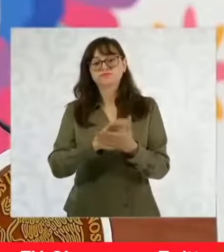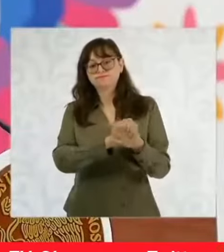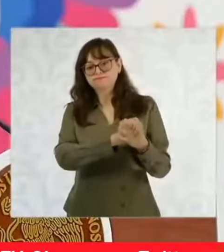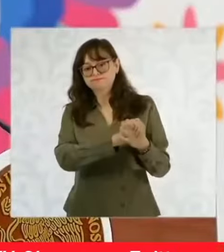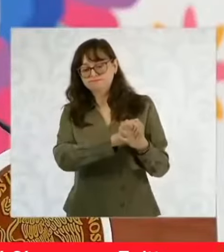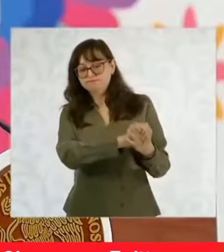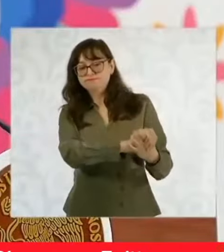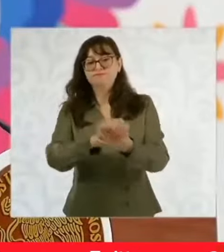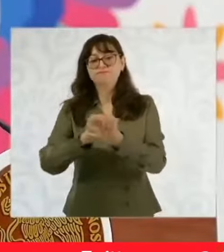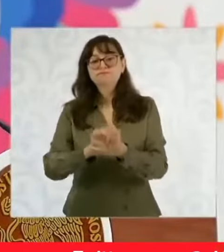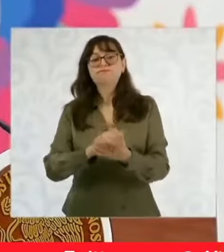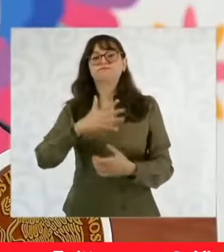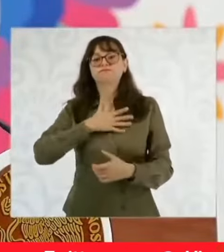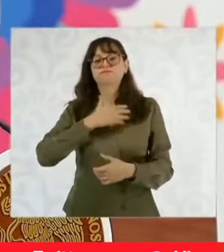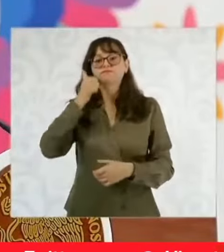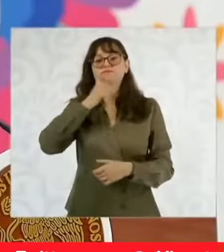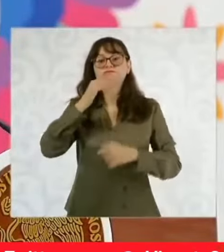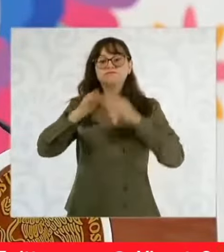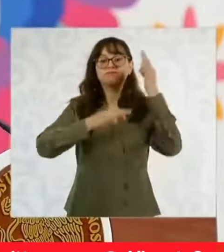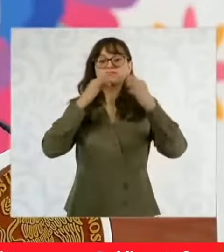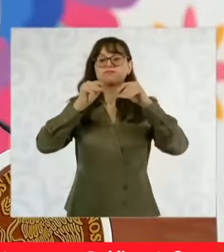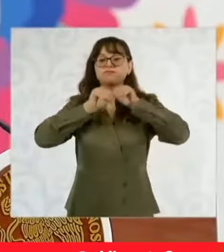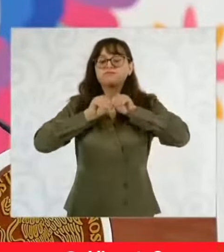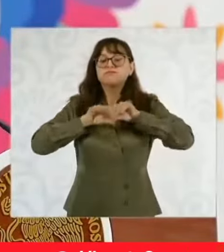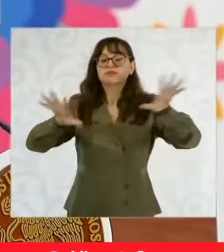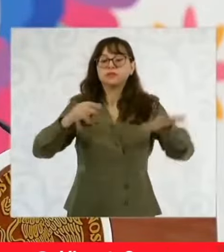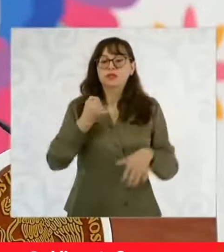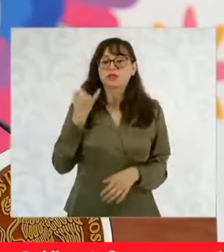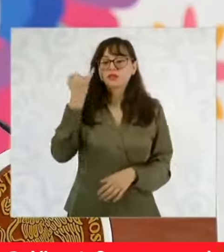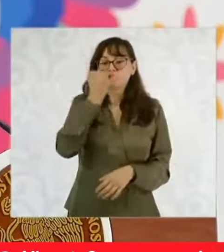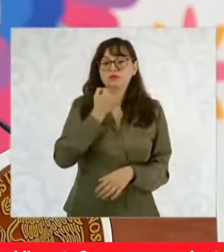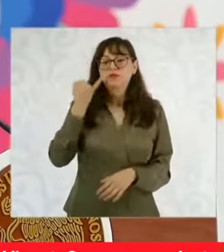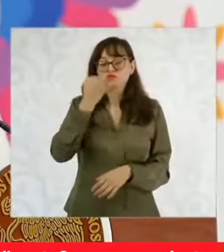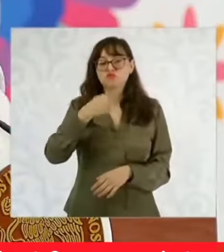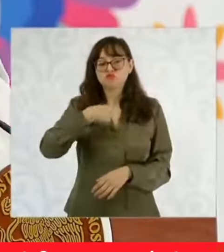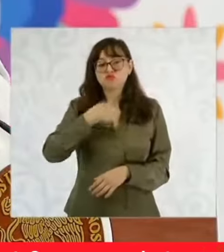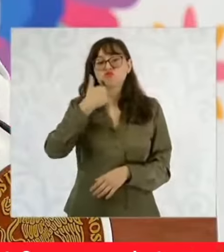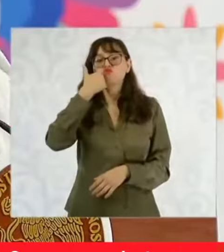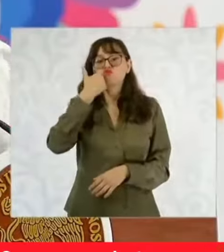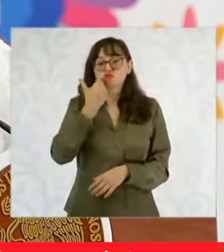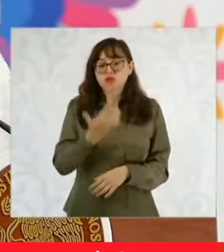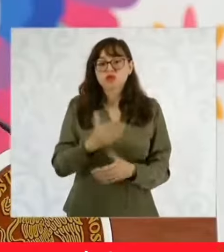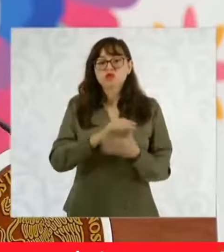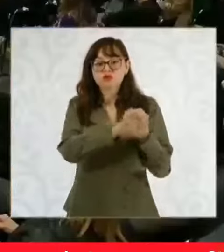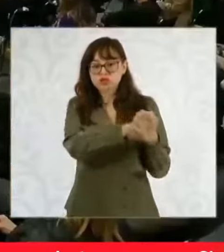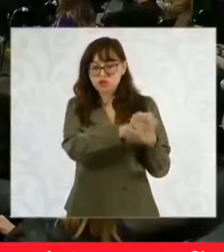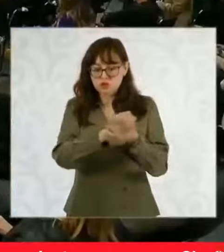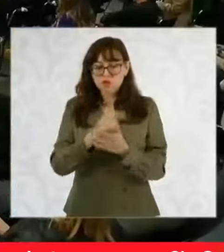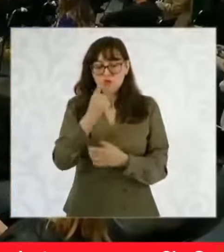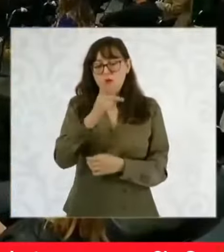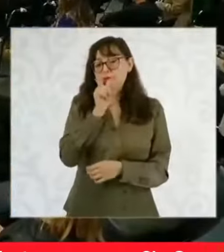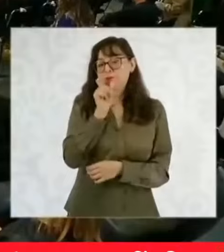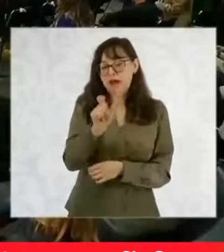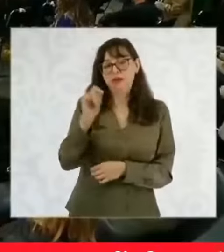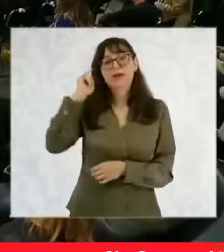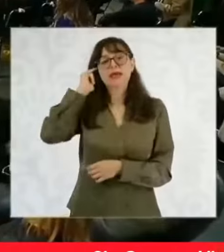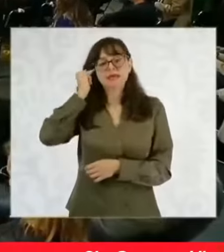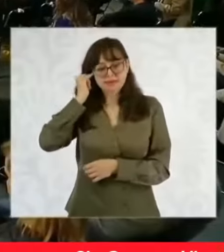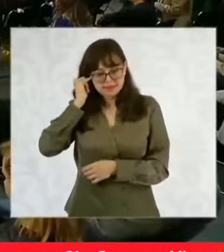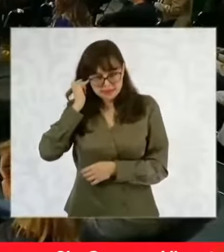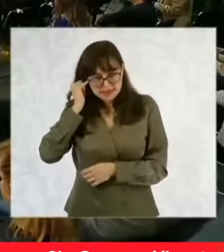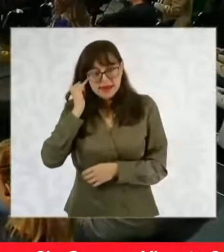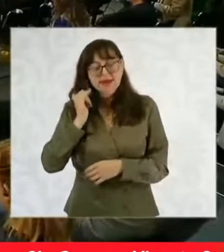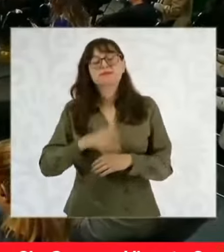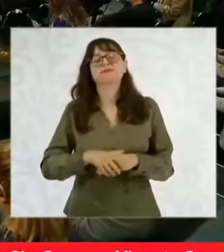lenguas indígenas, quiero saludarlos en esta semana con la palabra Tlen. Tlen, presidenta. Tlen a todas y a todos los que nos